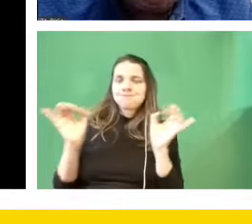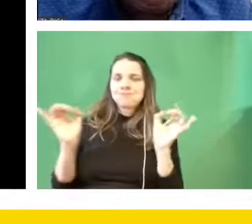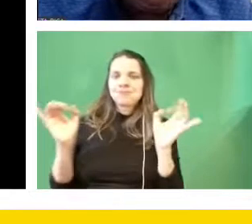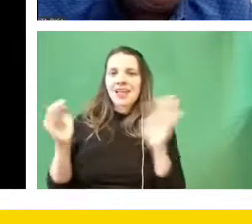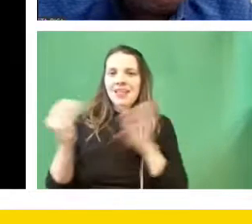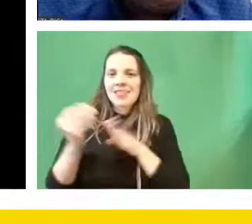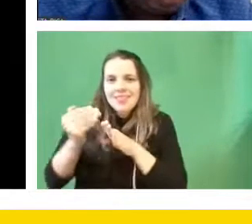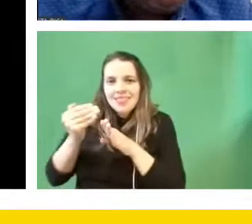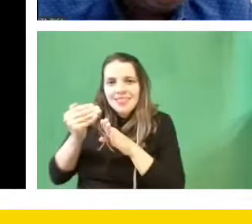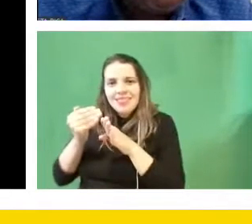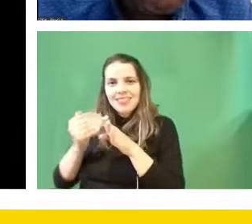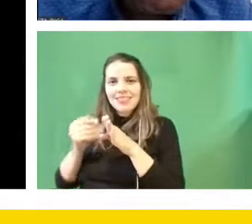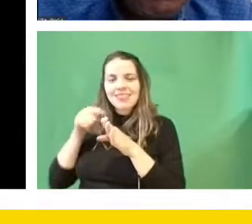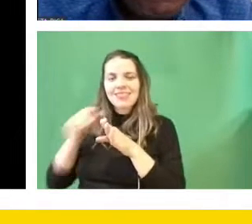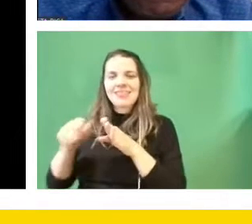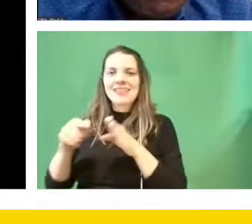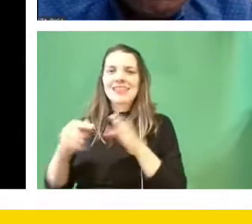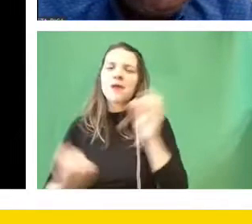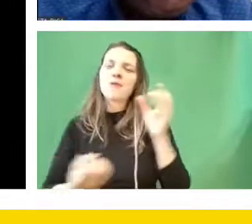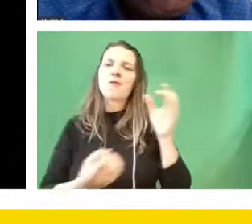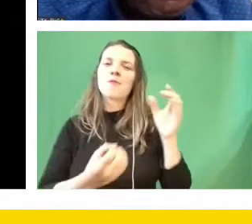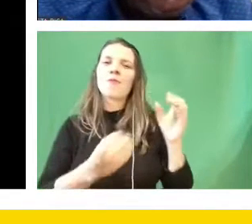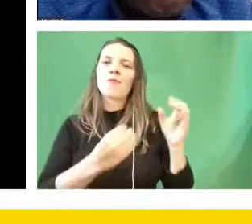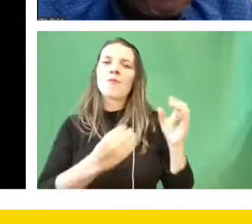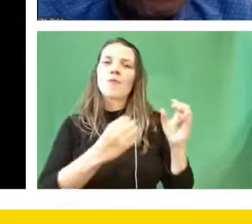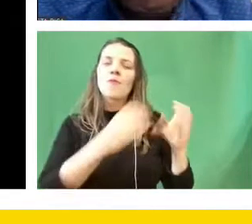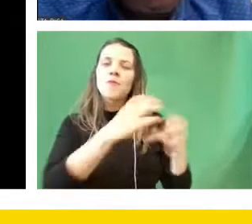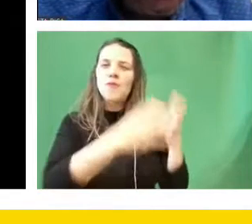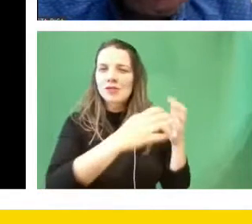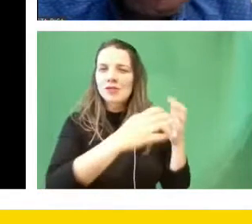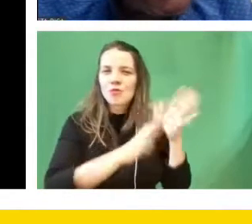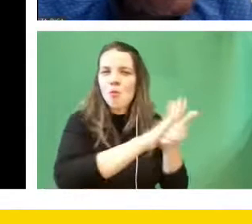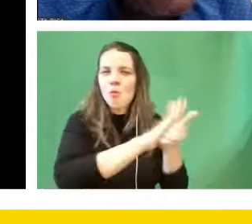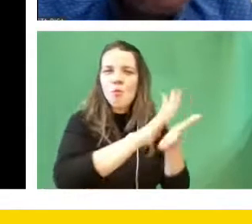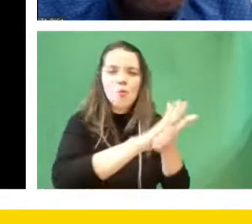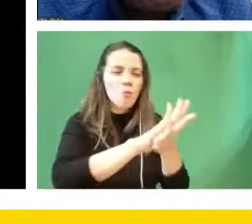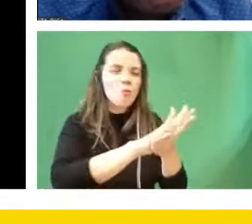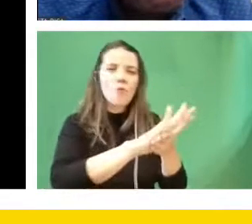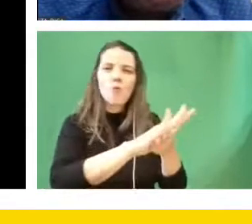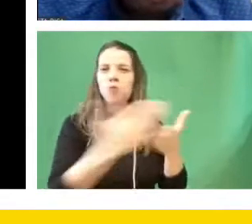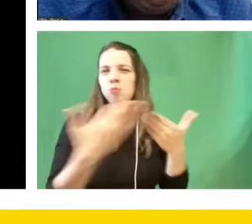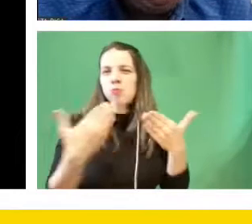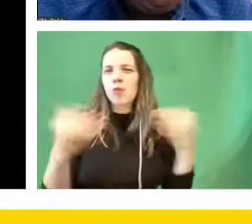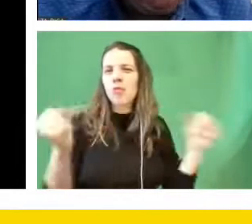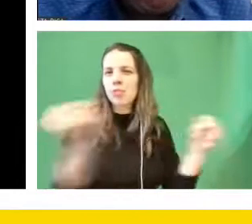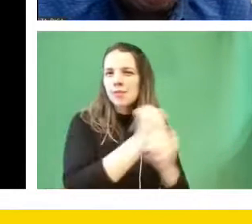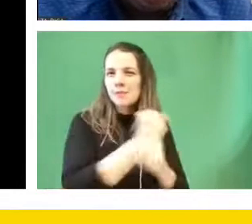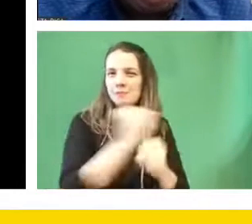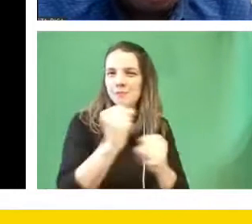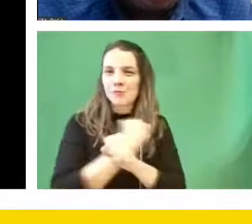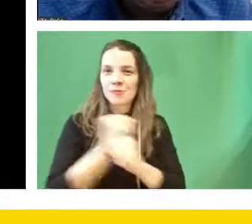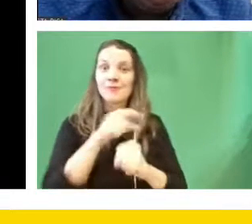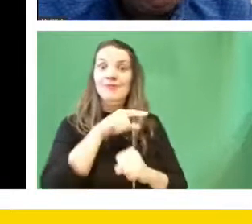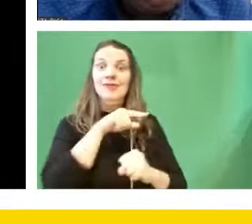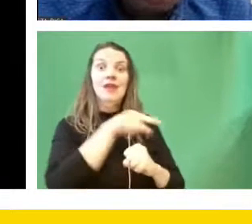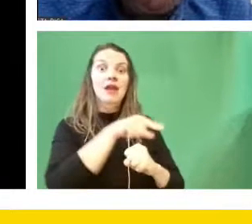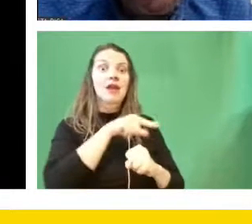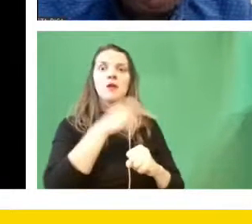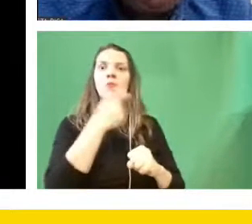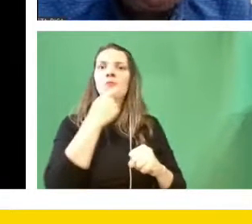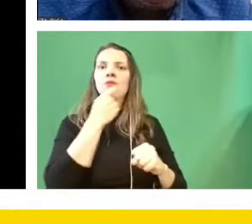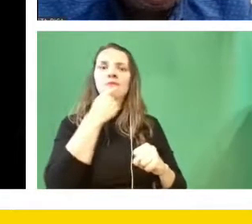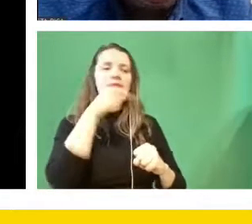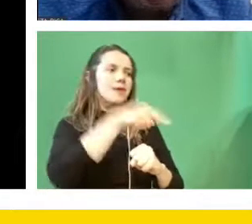esta galería de fotografías ustedes pueden observar el día que personas con y sin discapacidad tienen la oportunidad de conocer